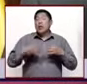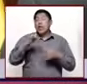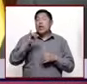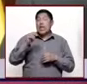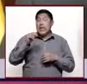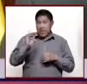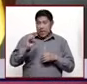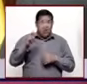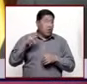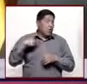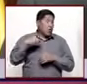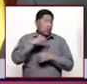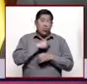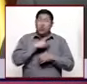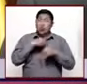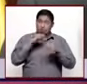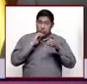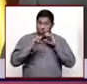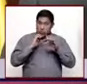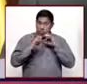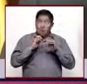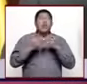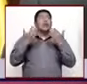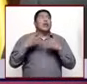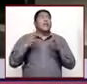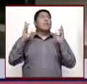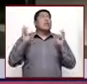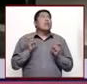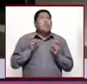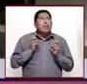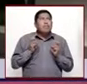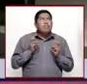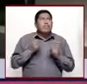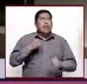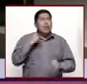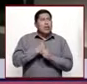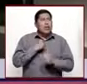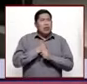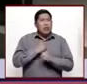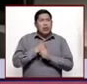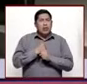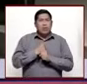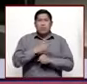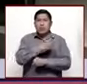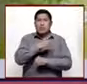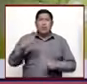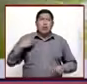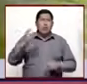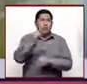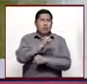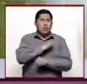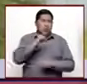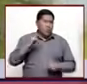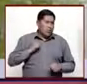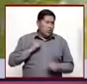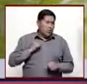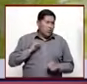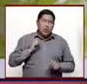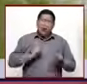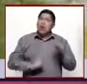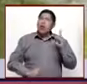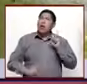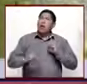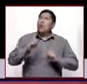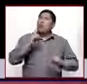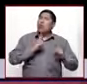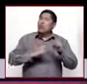para que nosotros tengamos posturas. Ahora, el tema de que se trabaje el tema de los escaños, sí hemos visto de que algunos